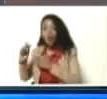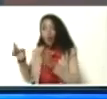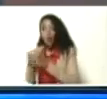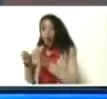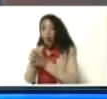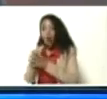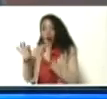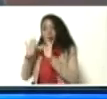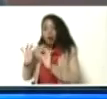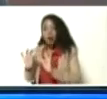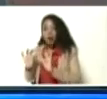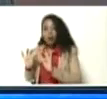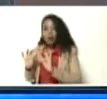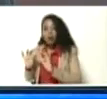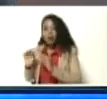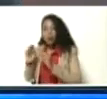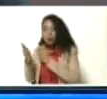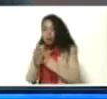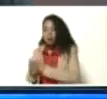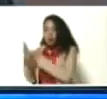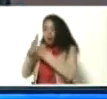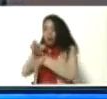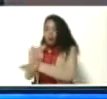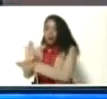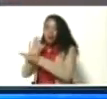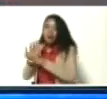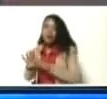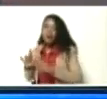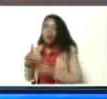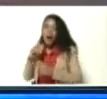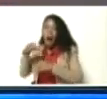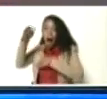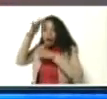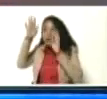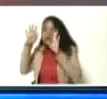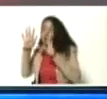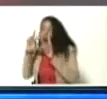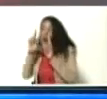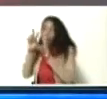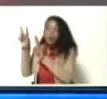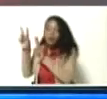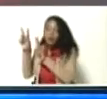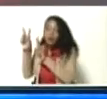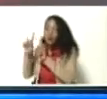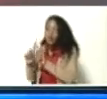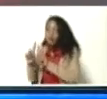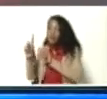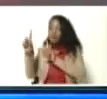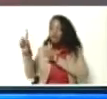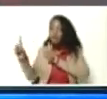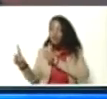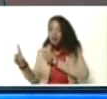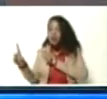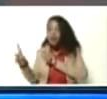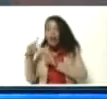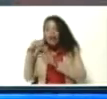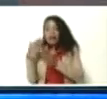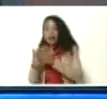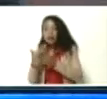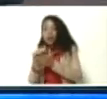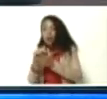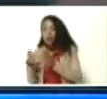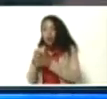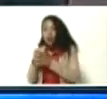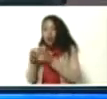de medidas de bioseguridad, atendiendo a la experiencia internacional, con el debido distanciamiento físico, la certificación de las